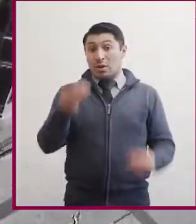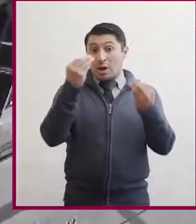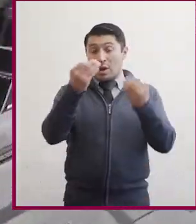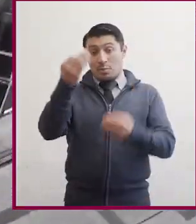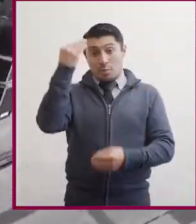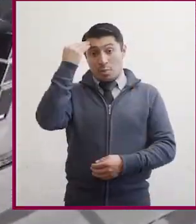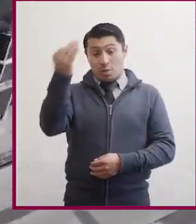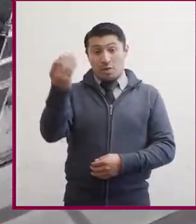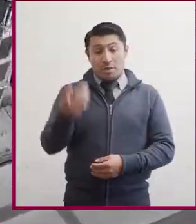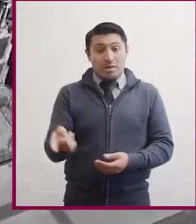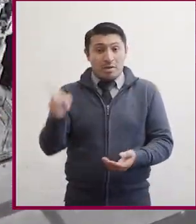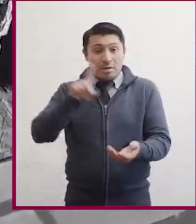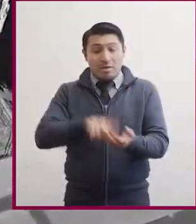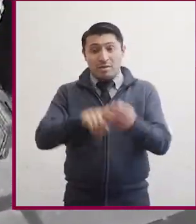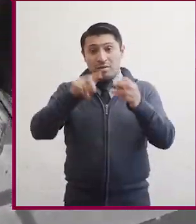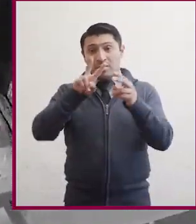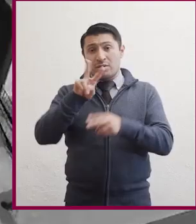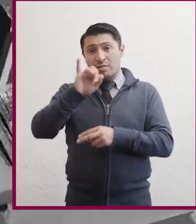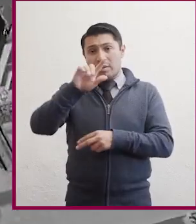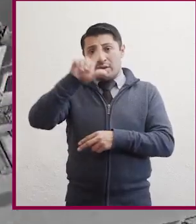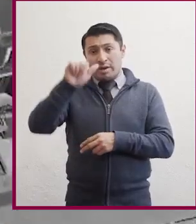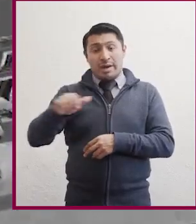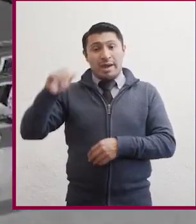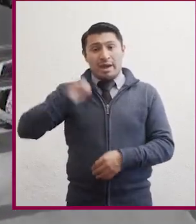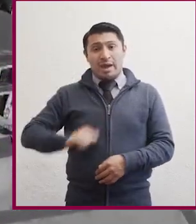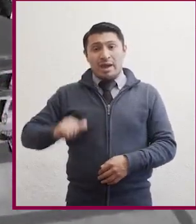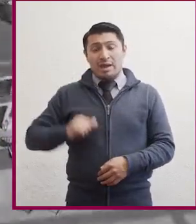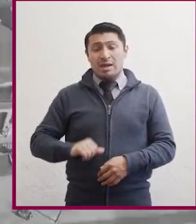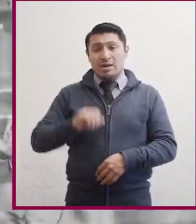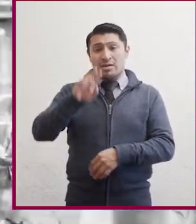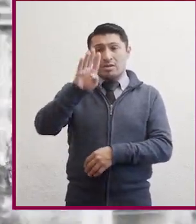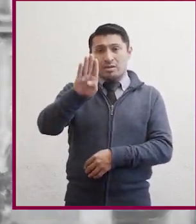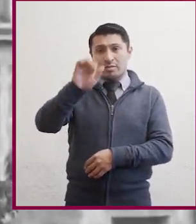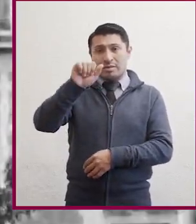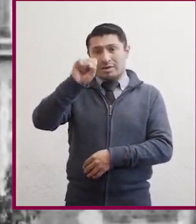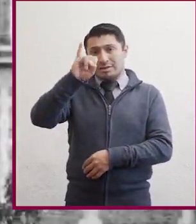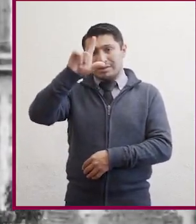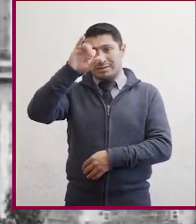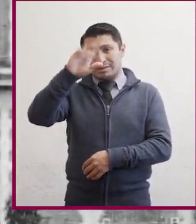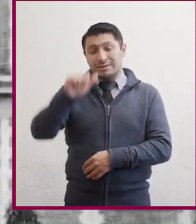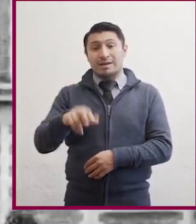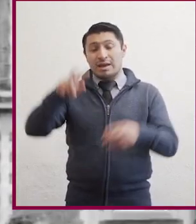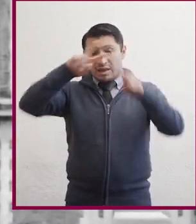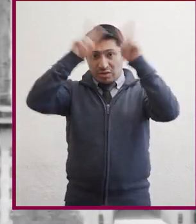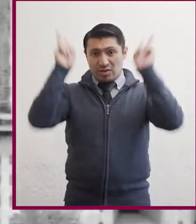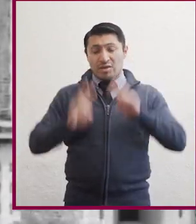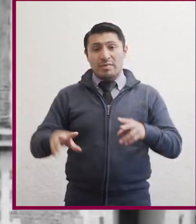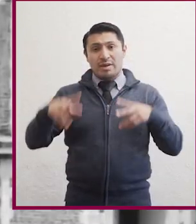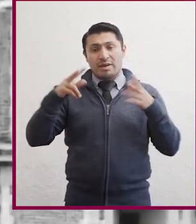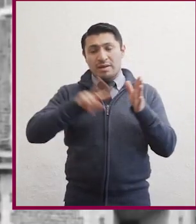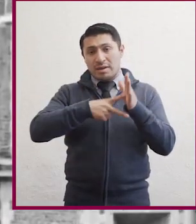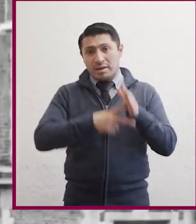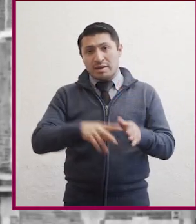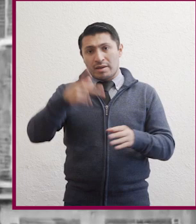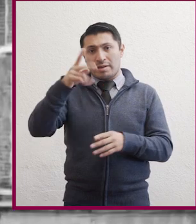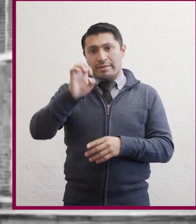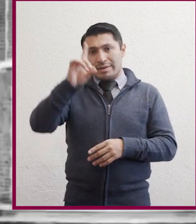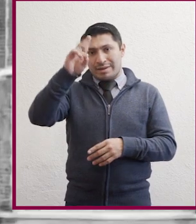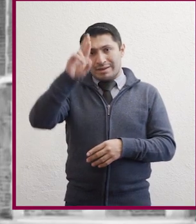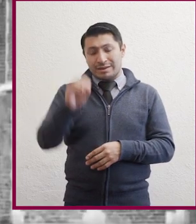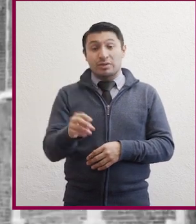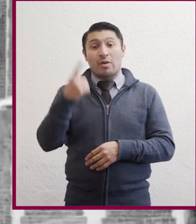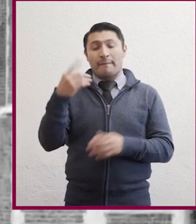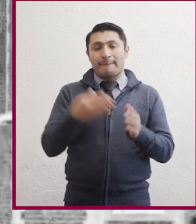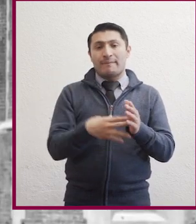Por mucho tiempo, el corazón de la villa fue la antigua Basílica de Guadalupe, concluida por el arquitecto Pedro de Arrieta